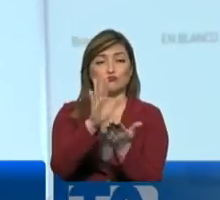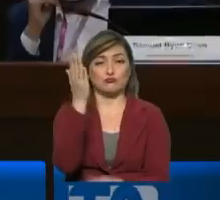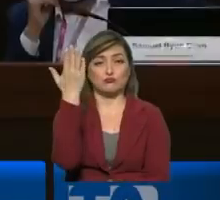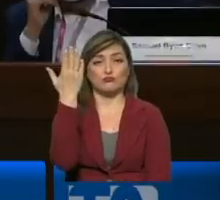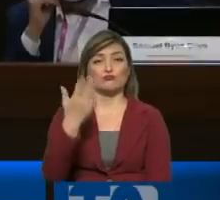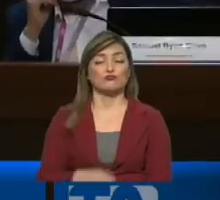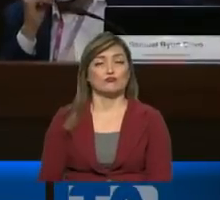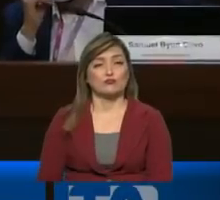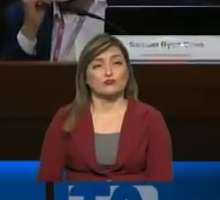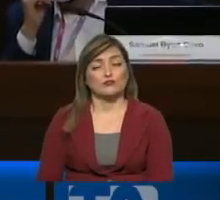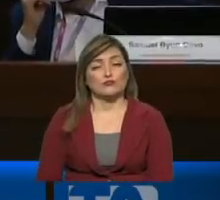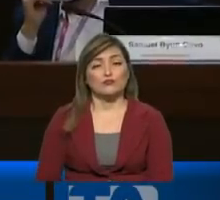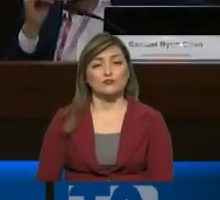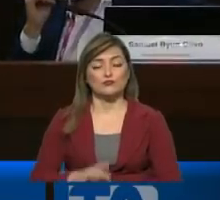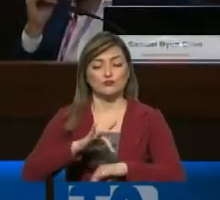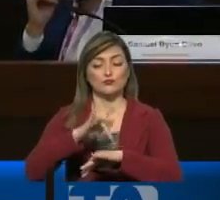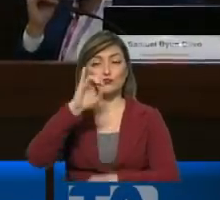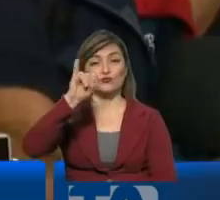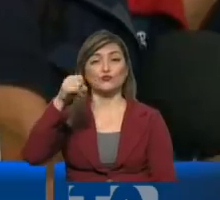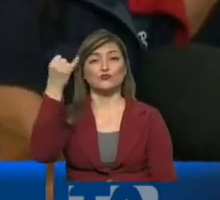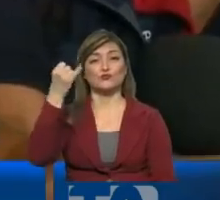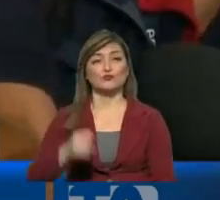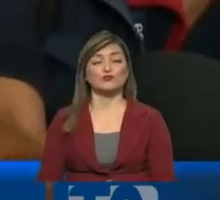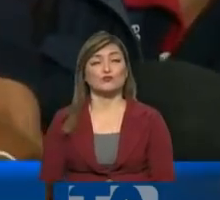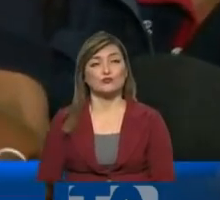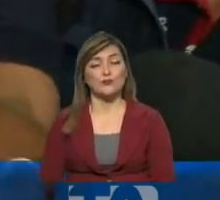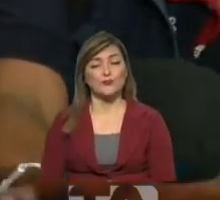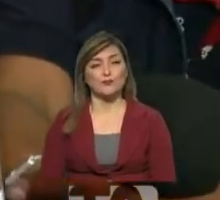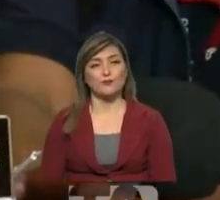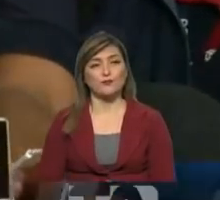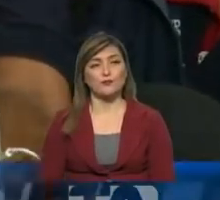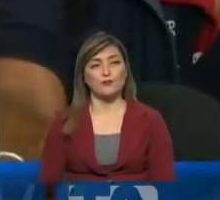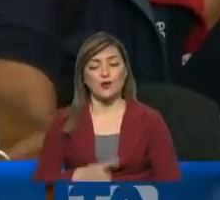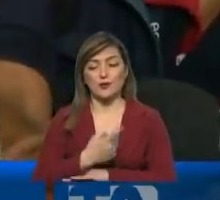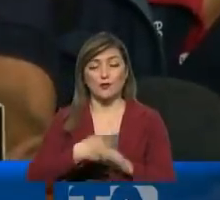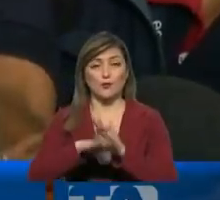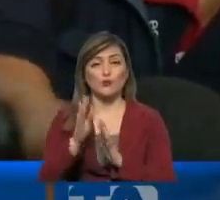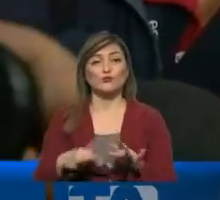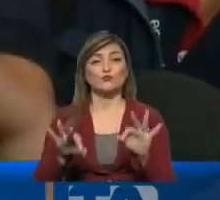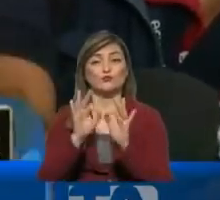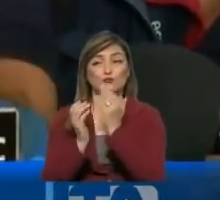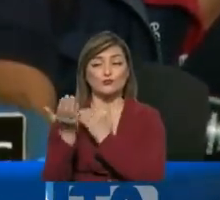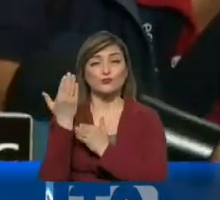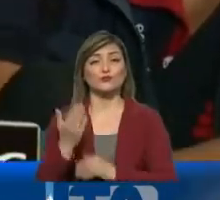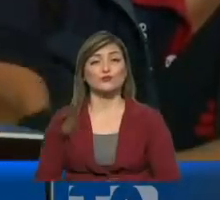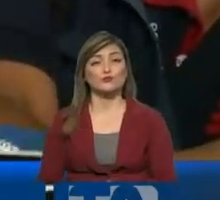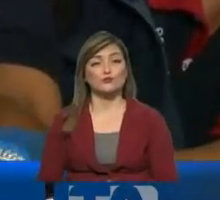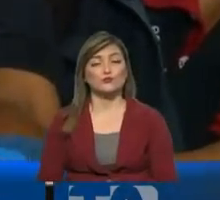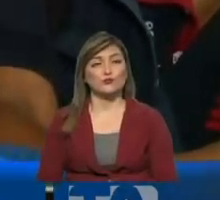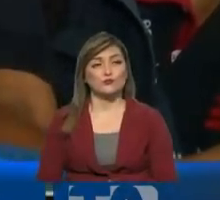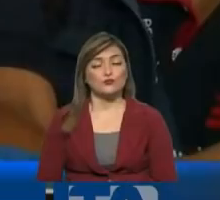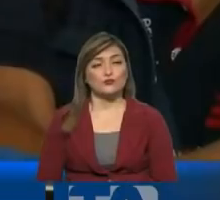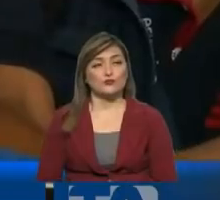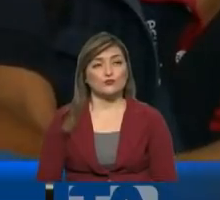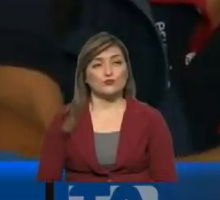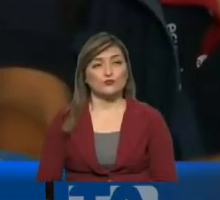alcalde Jorge Yunda la madrugada de este jueves. Yo creo que es un día histórico para Quito. Yo creo que el resultado de la